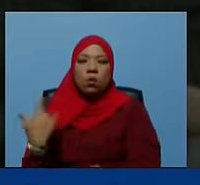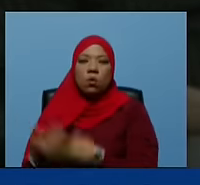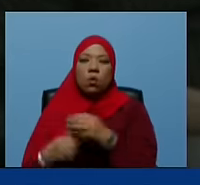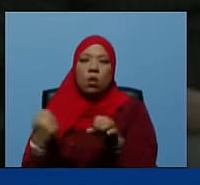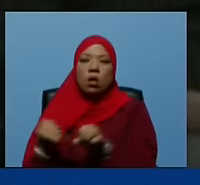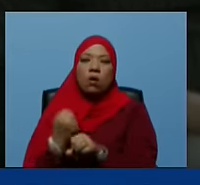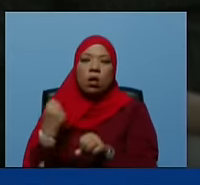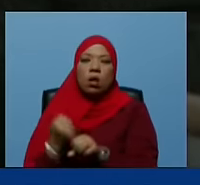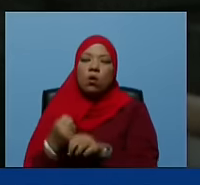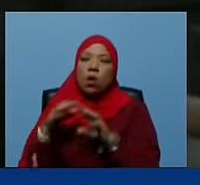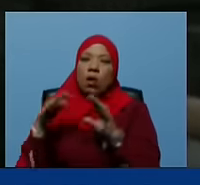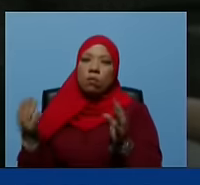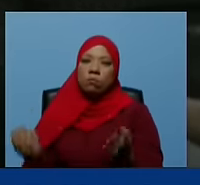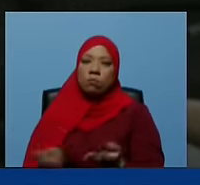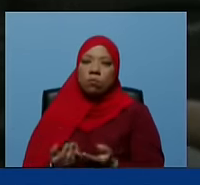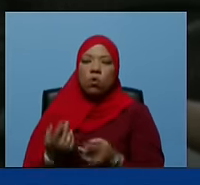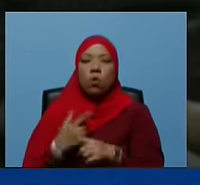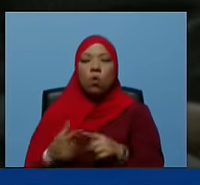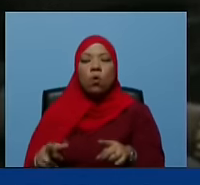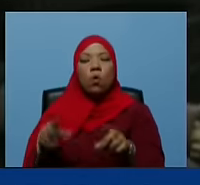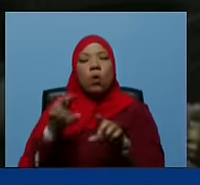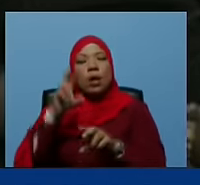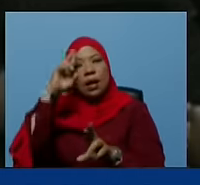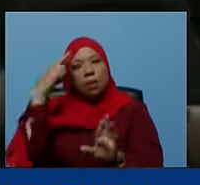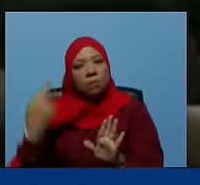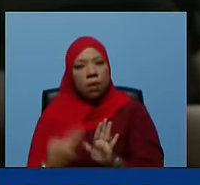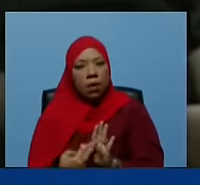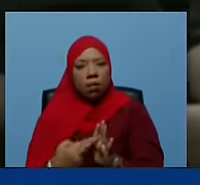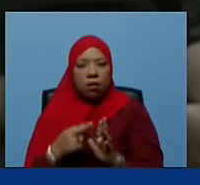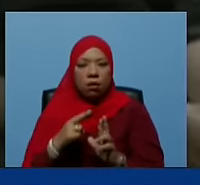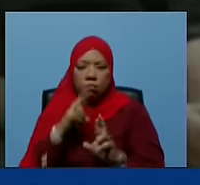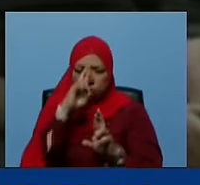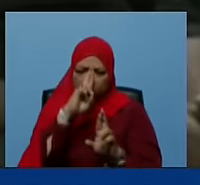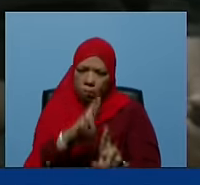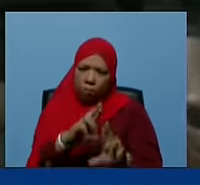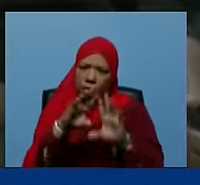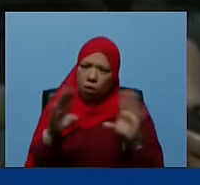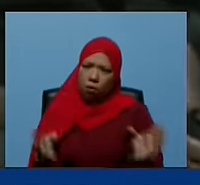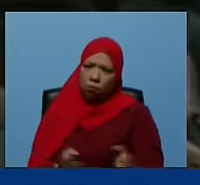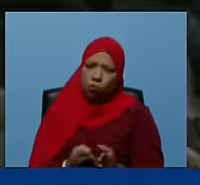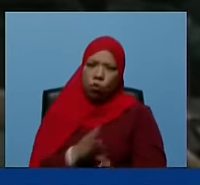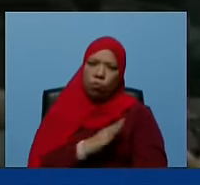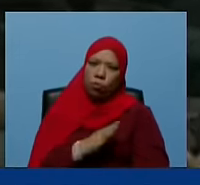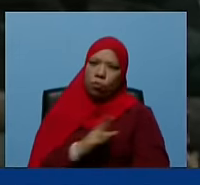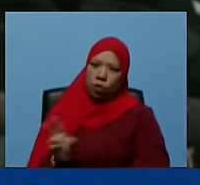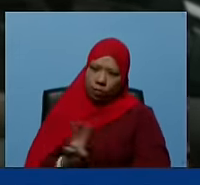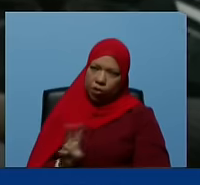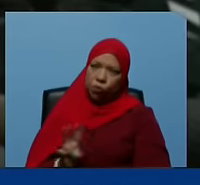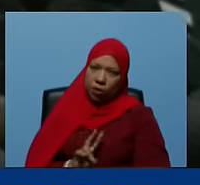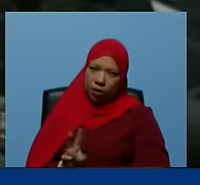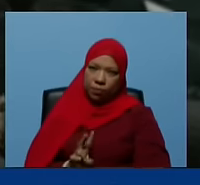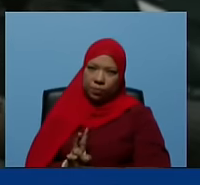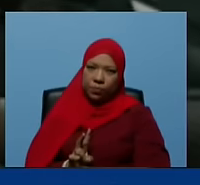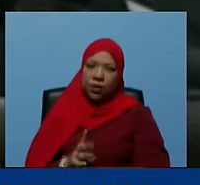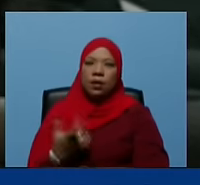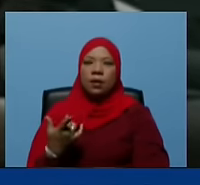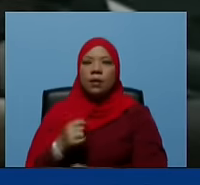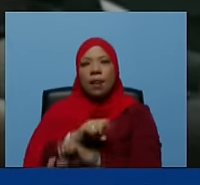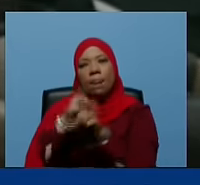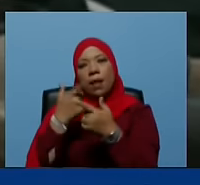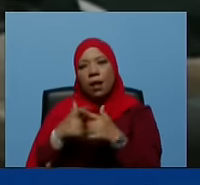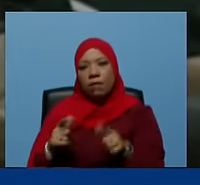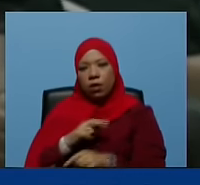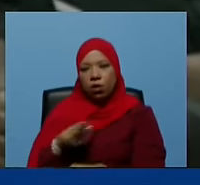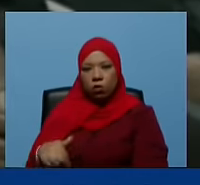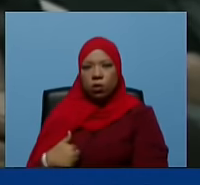el mundo, pero que el mundo nos respete. Porque esas riquezas son venezolanas. Y es la libertad